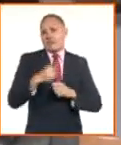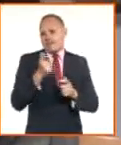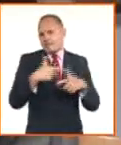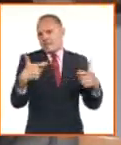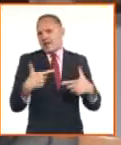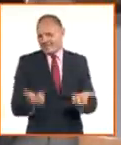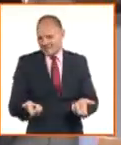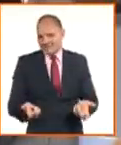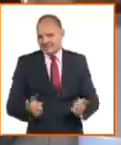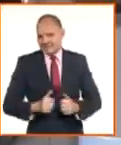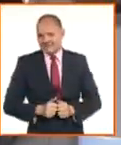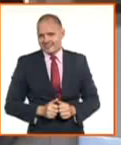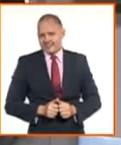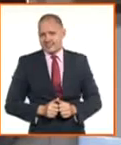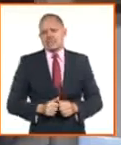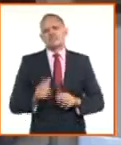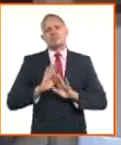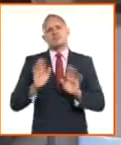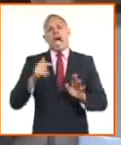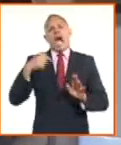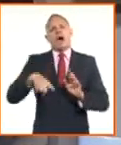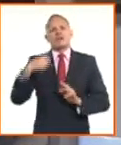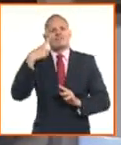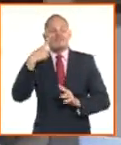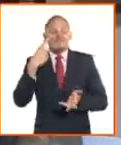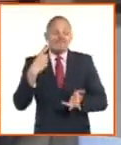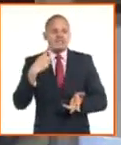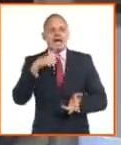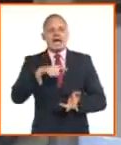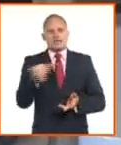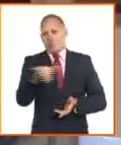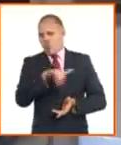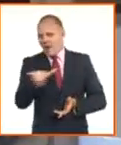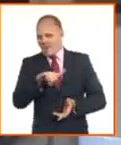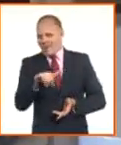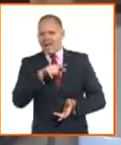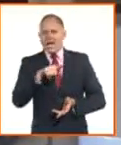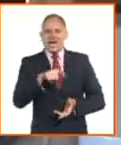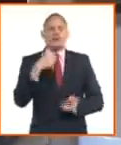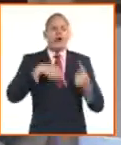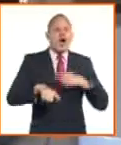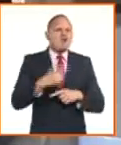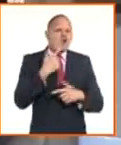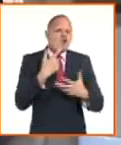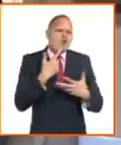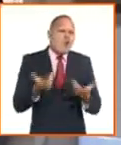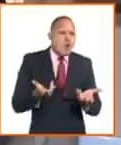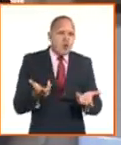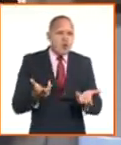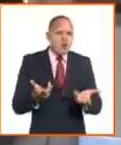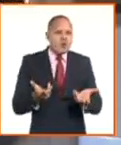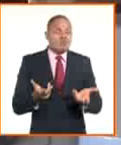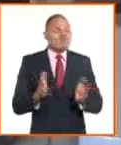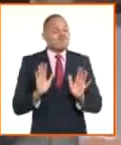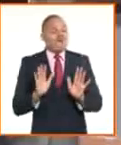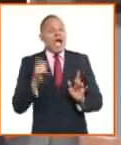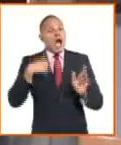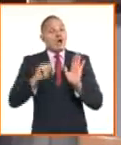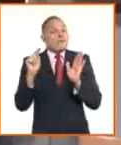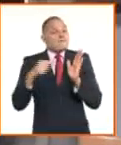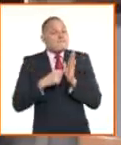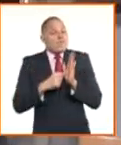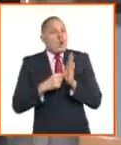tenemos que avanzar en eso, pero todo tiene costo. El mayor costo es hoy es no tener las divisas. No tener las divisas, claro. Entonces nosotros